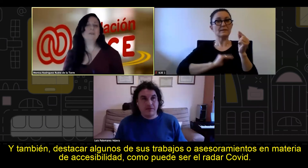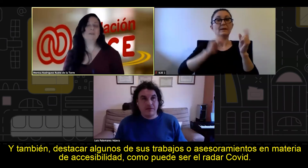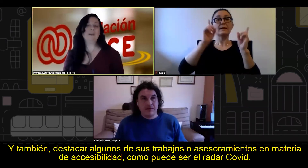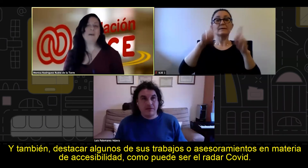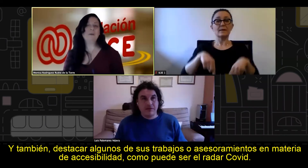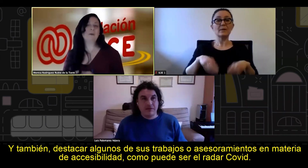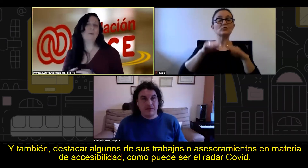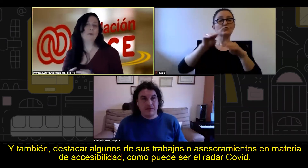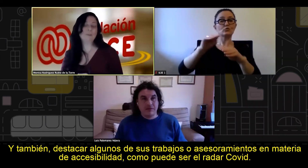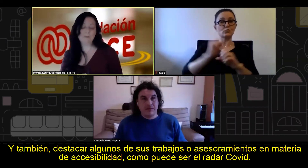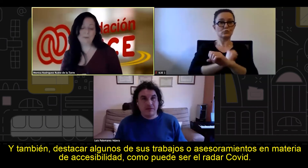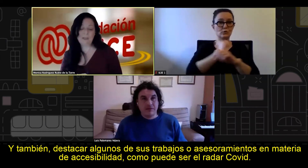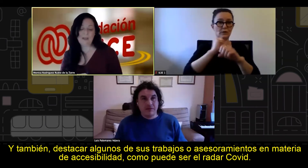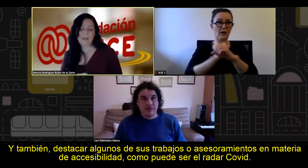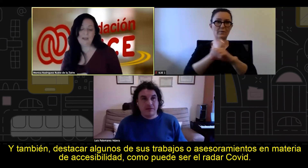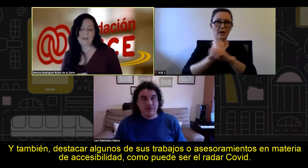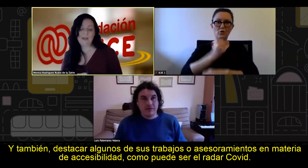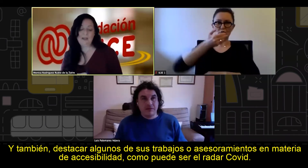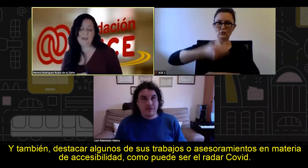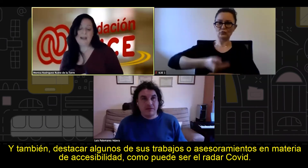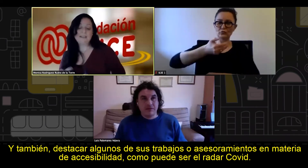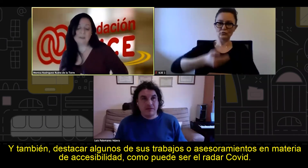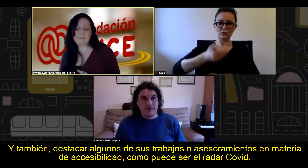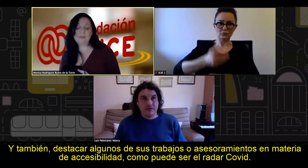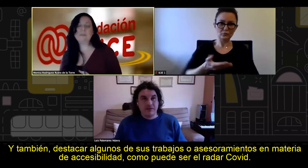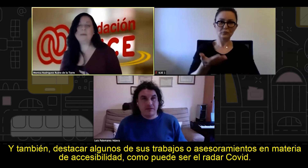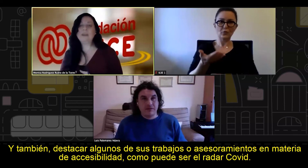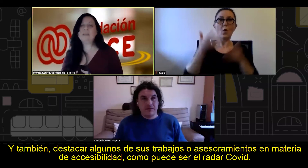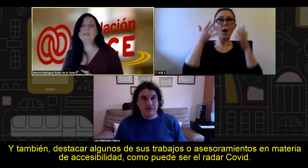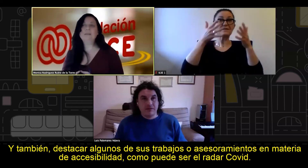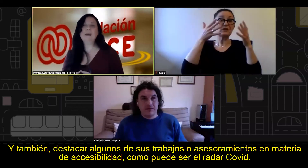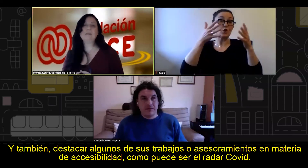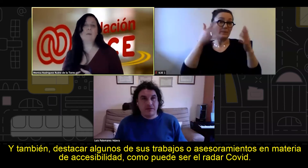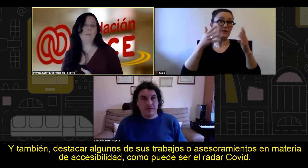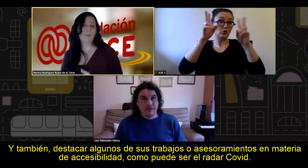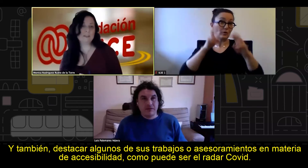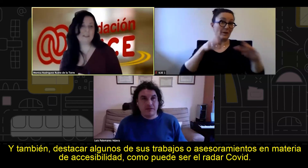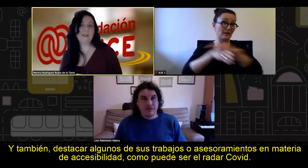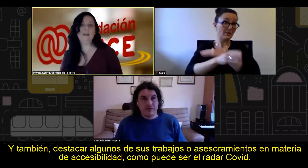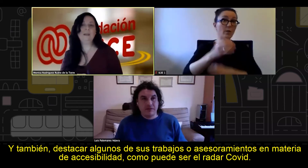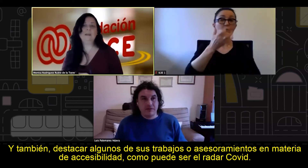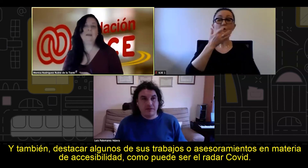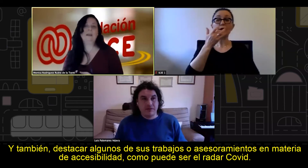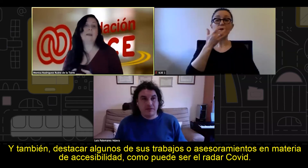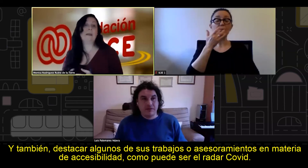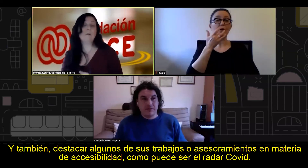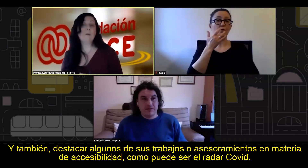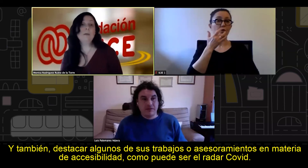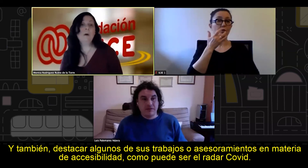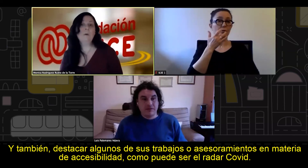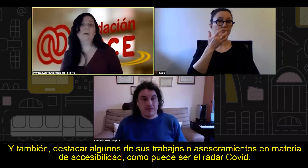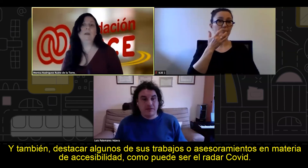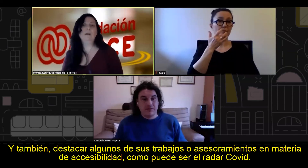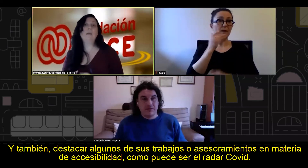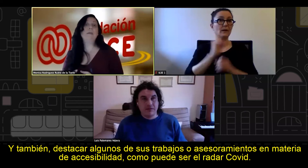sus trabajos o algunos de sus asesoramientos en materia de accesibilidad, como pudo ser en el radar COVID